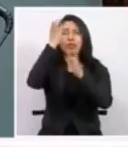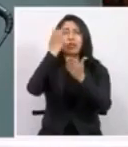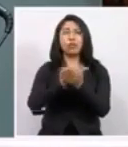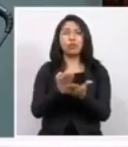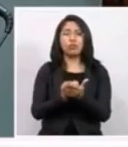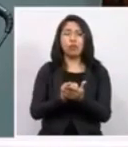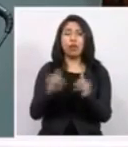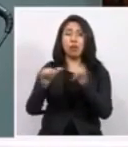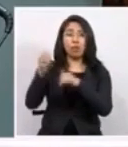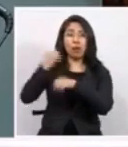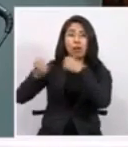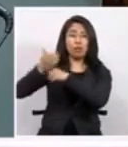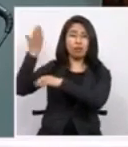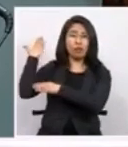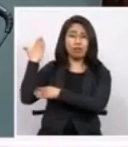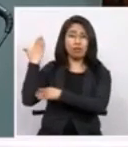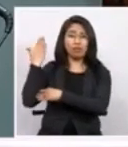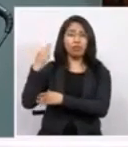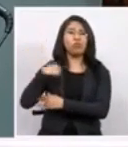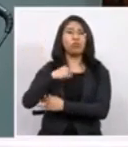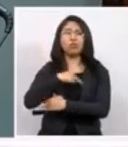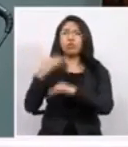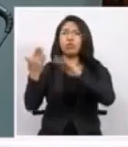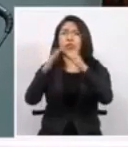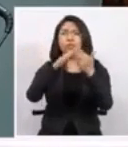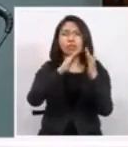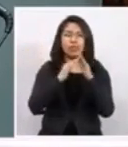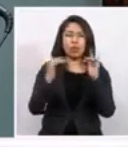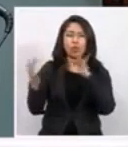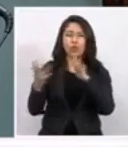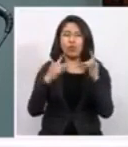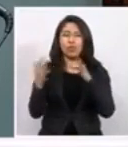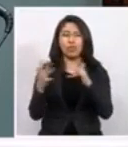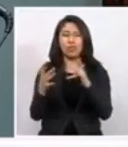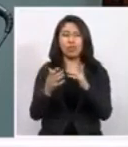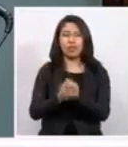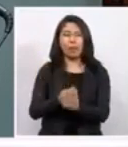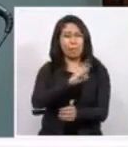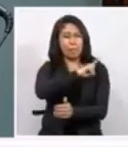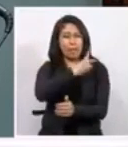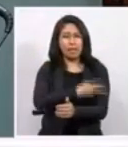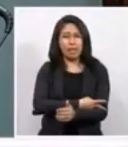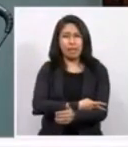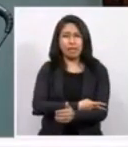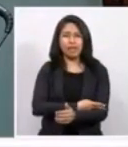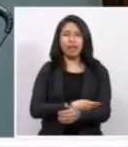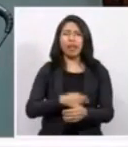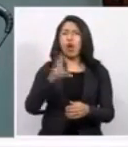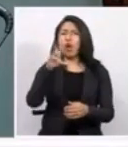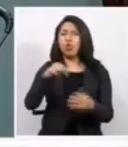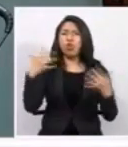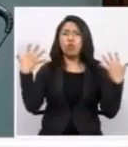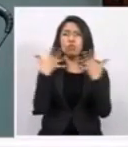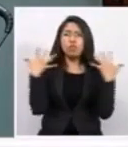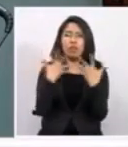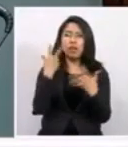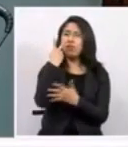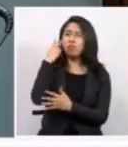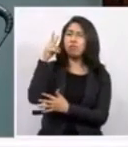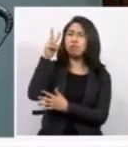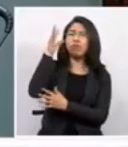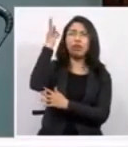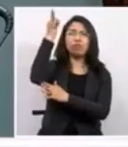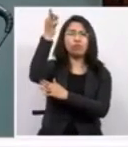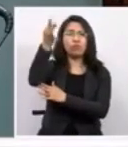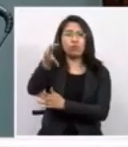anteriores, porque somos un pueblo luchador, perseverante y valiente, que mira sin miedos, con optimismo y con la